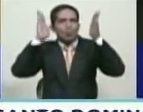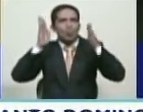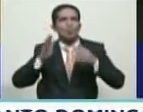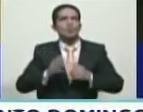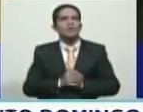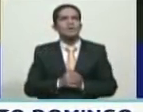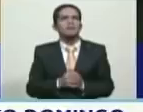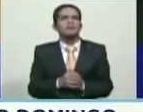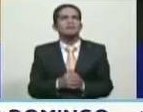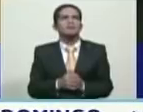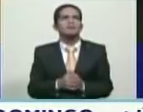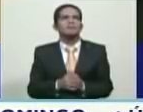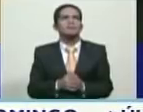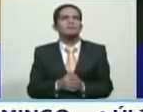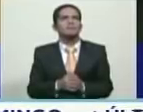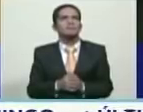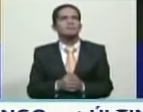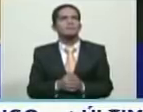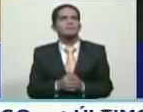Estructura.